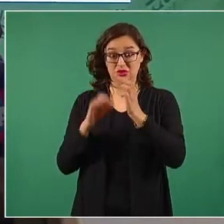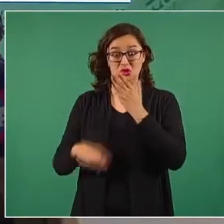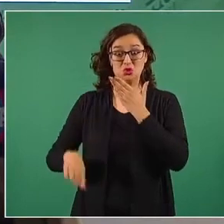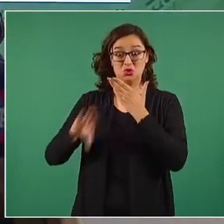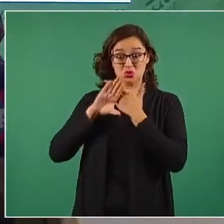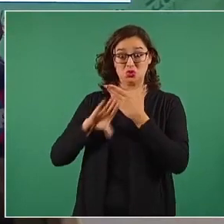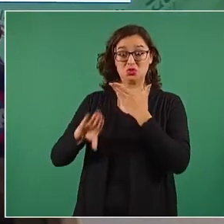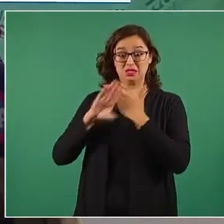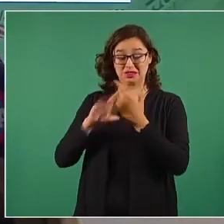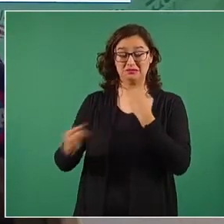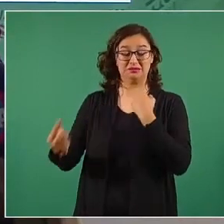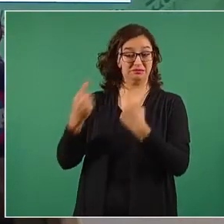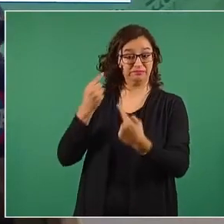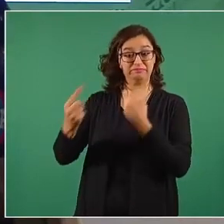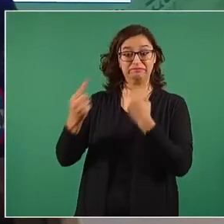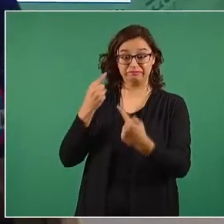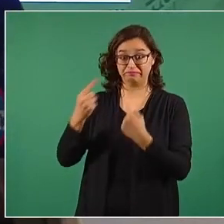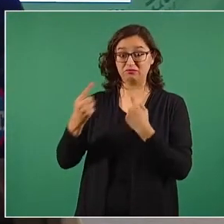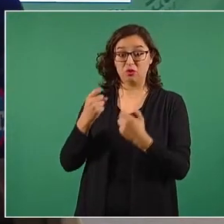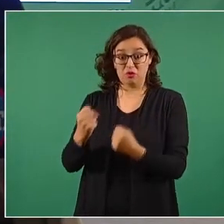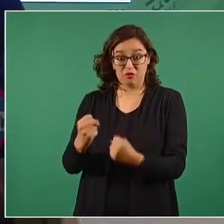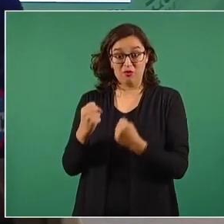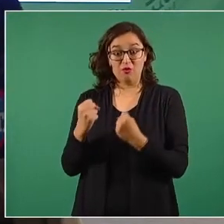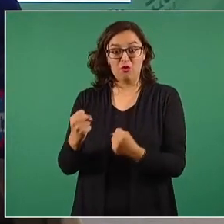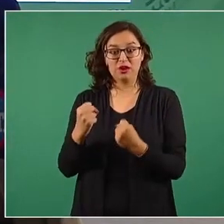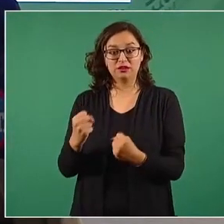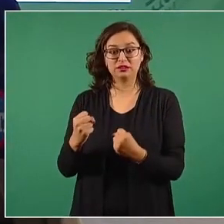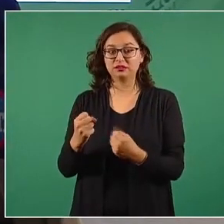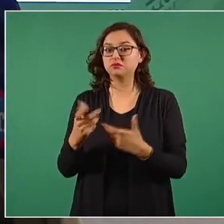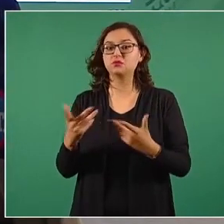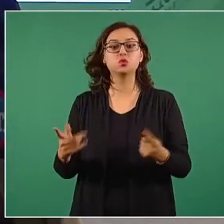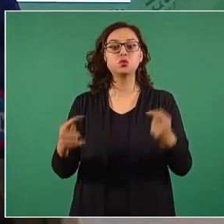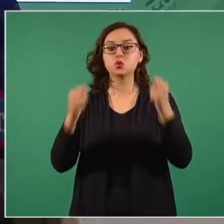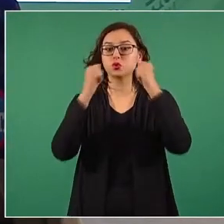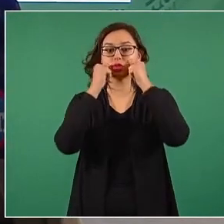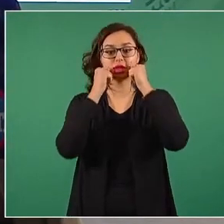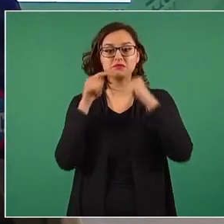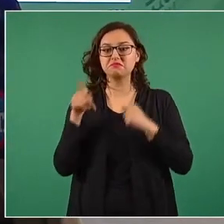sino cuestionadora, lo corren.